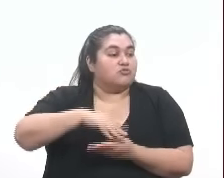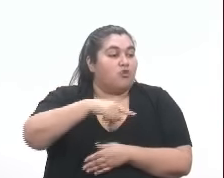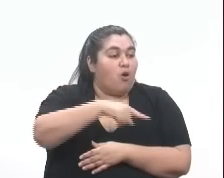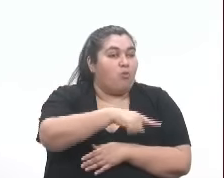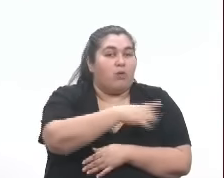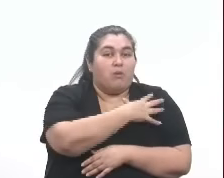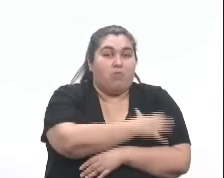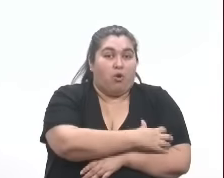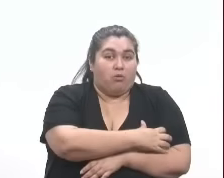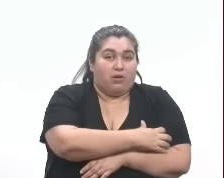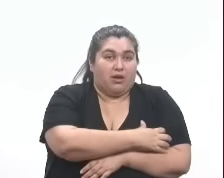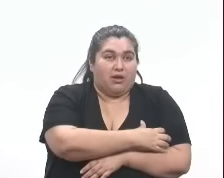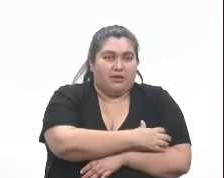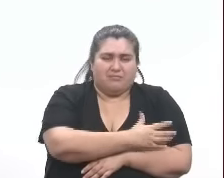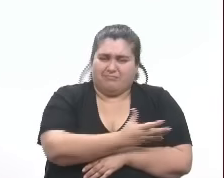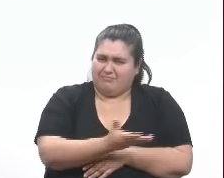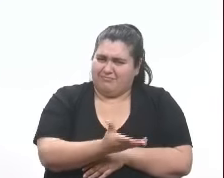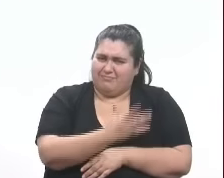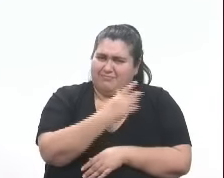piensa en pobre.